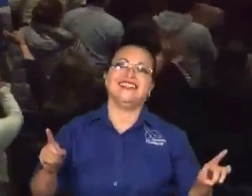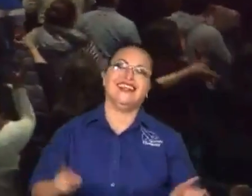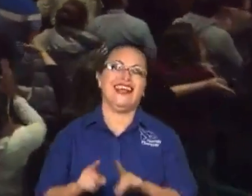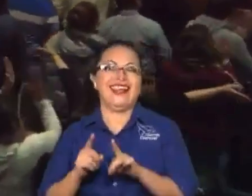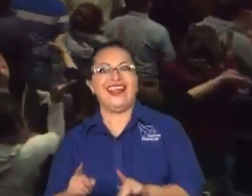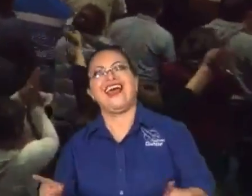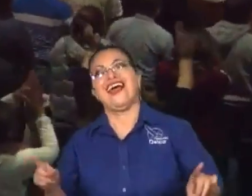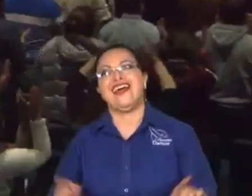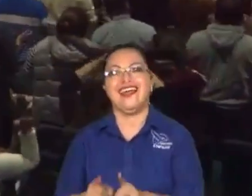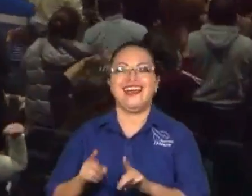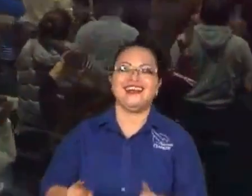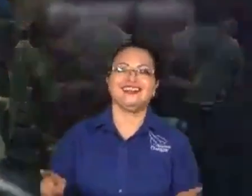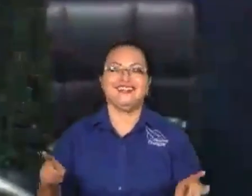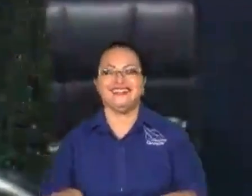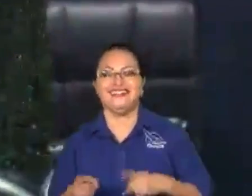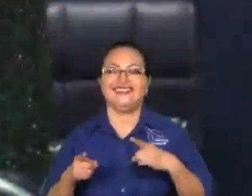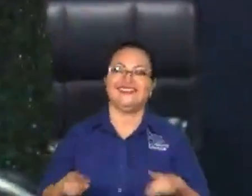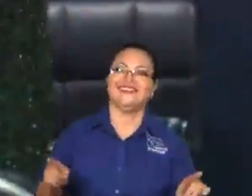¡Es libre!